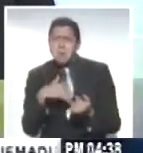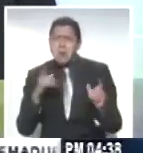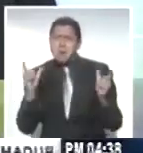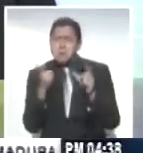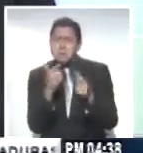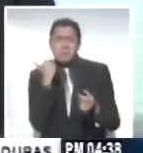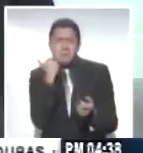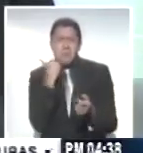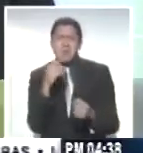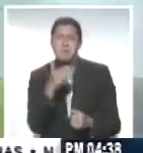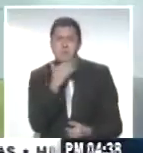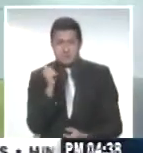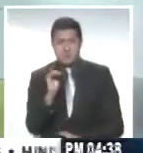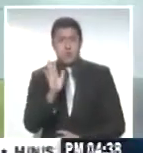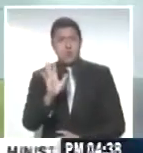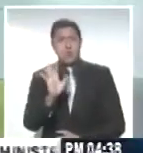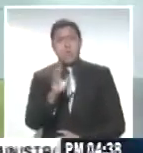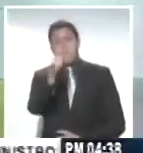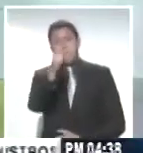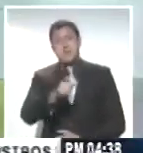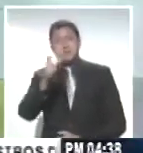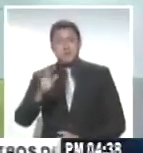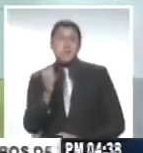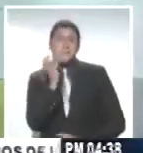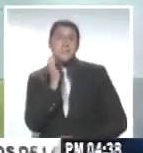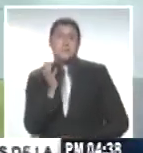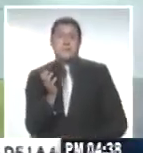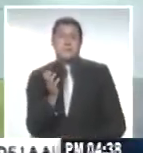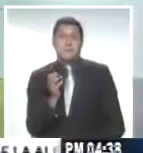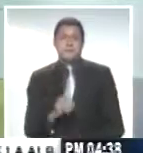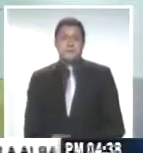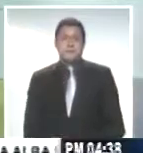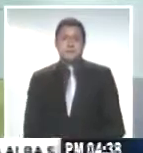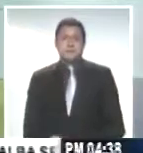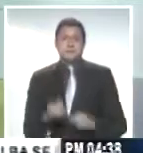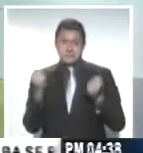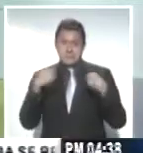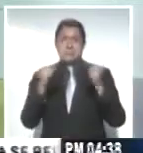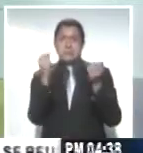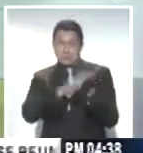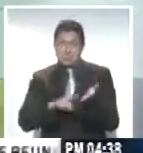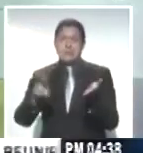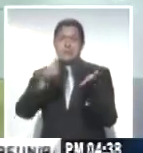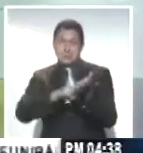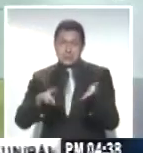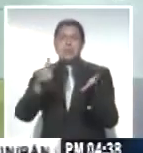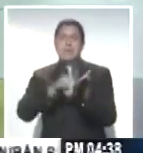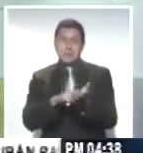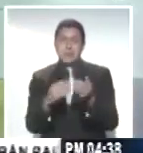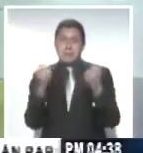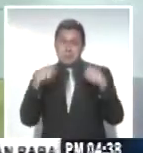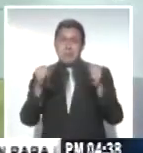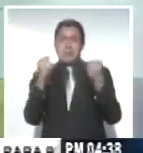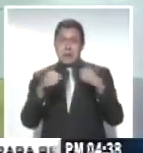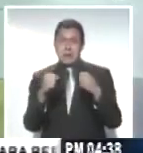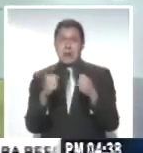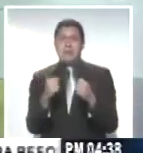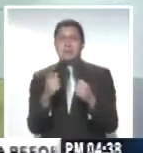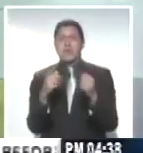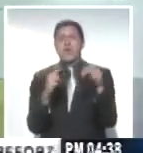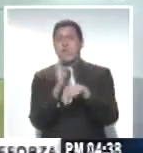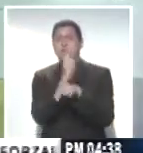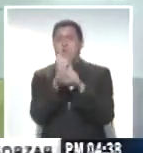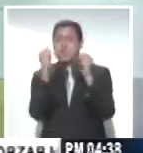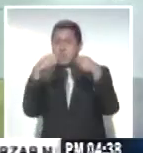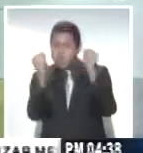disminuir la enfermedad. Pacientes o personas que realizan movimientos repetitivos o forzan bastante la